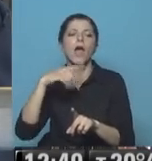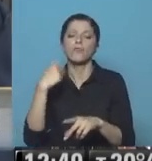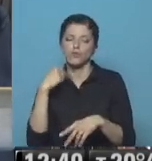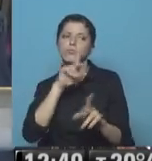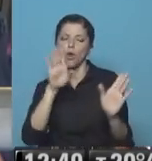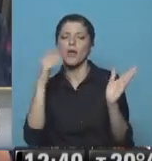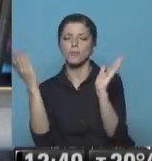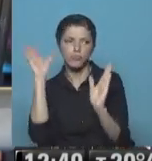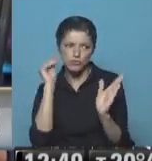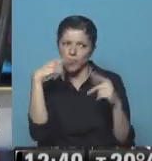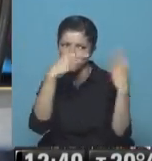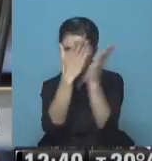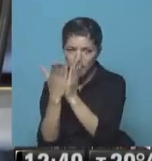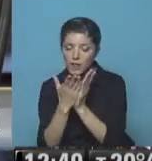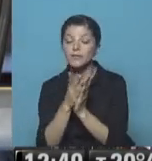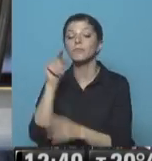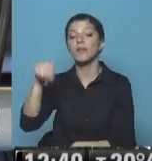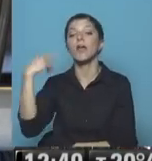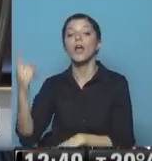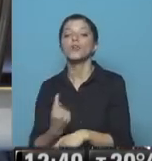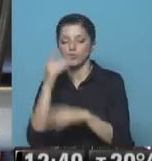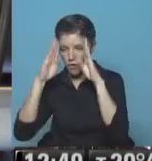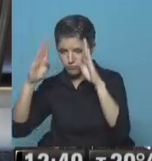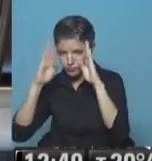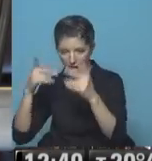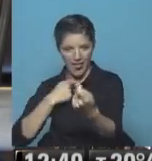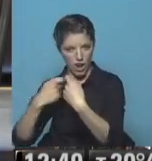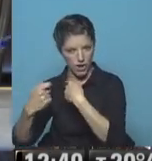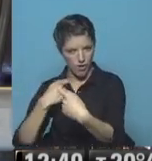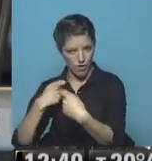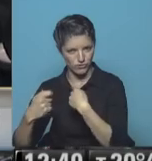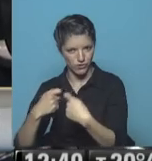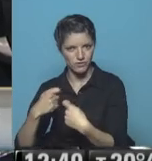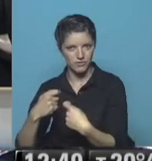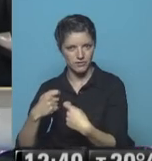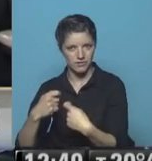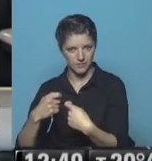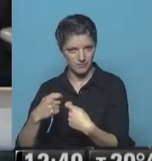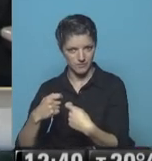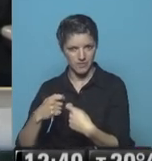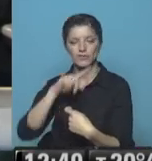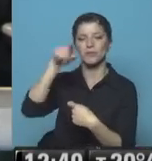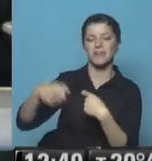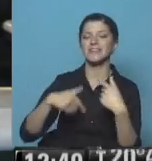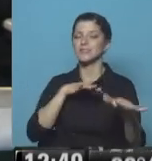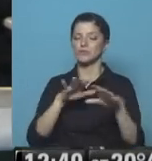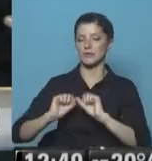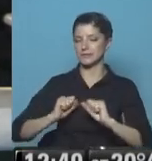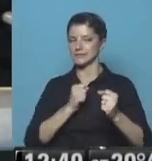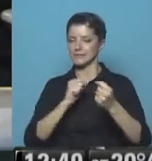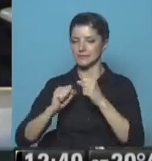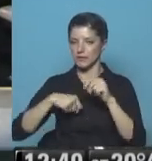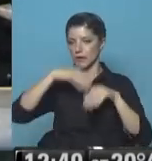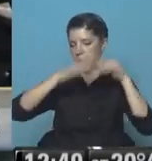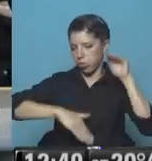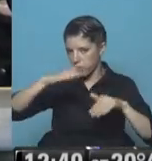que, por un lado, había tomado vuelo propio en los negocios y, por otro lado, estaba generando esta situación de incomodidad y de